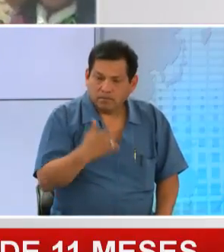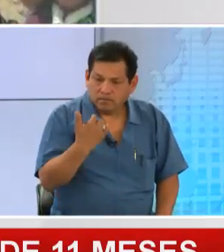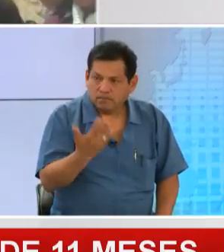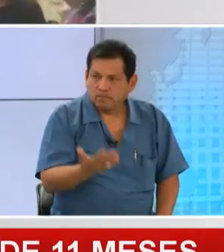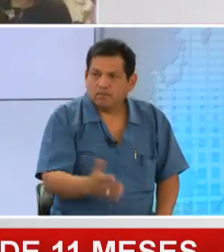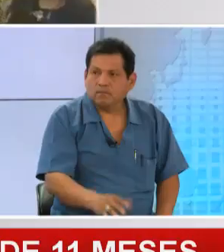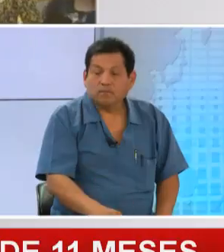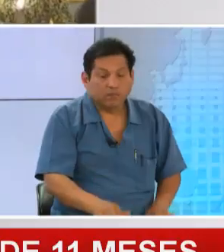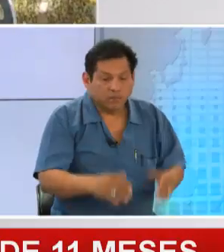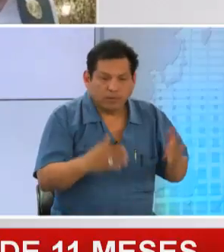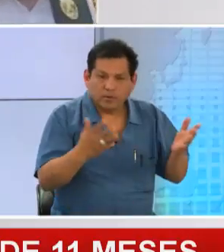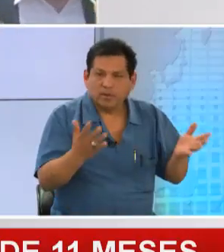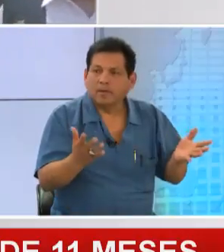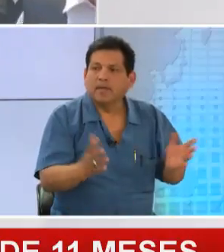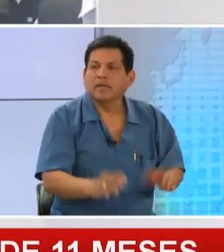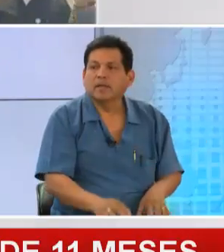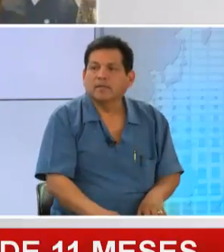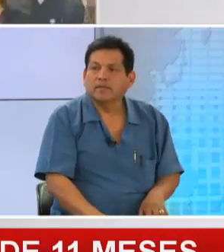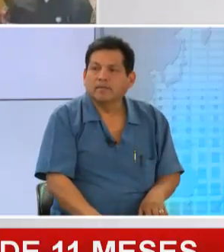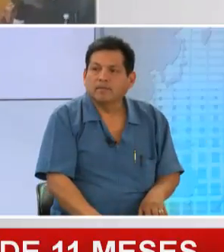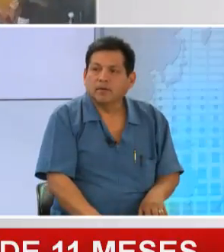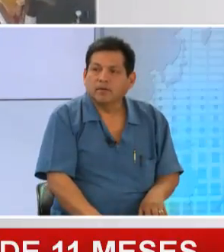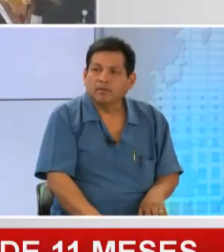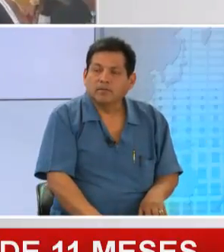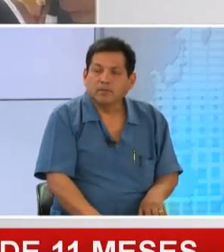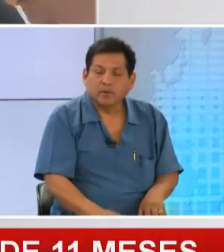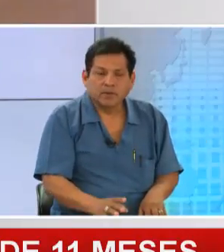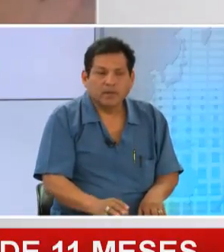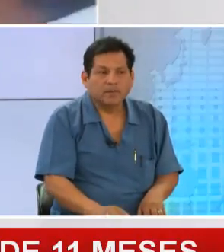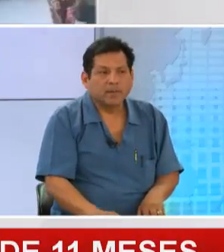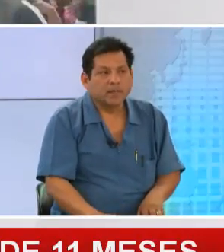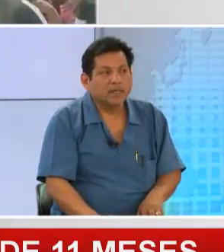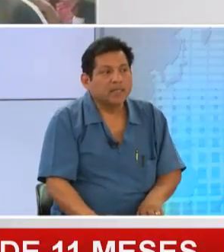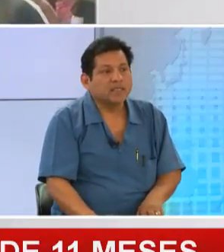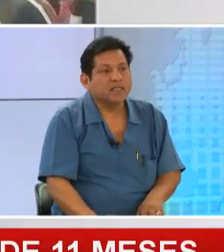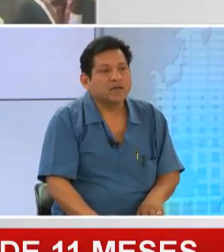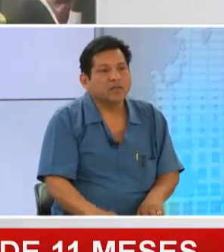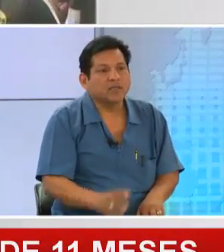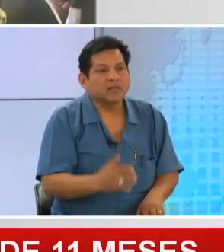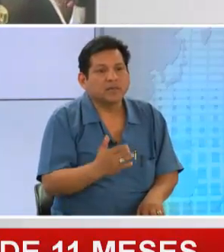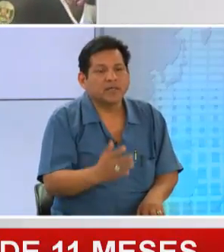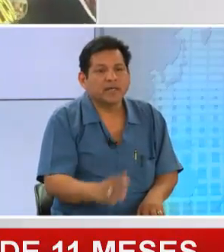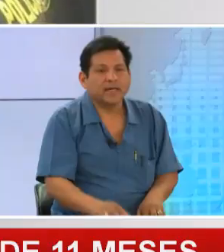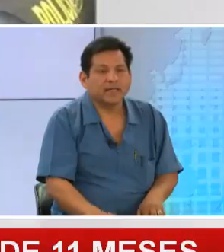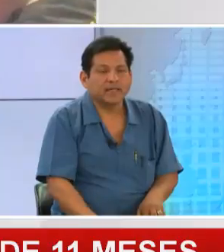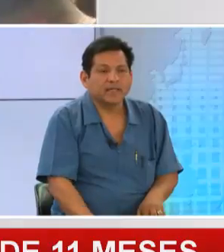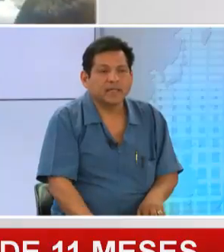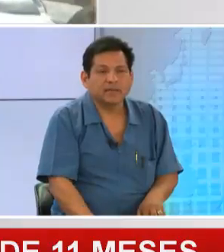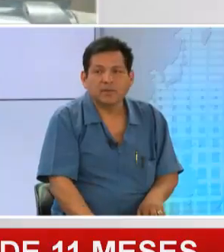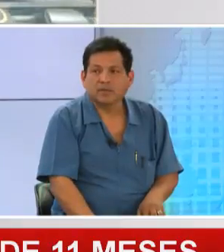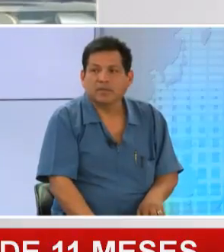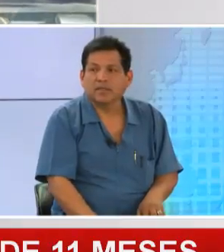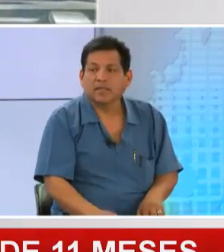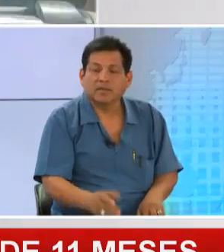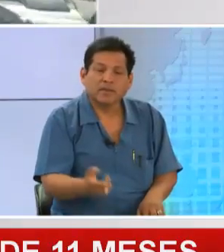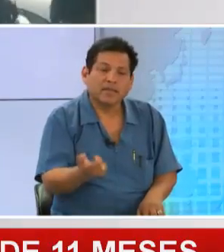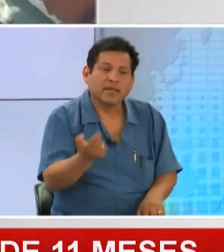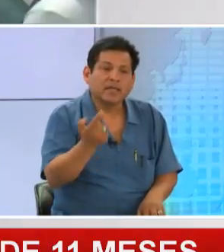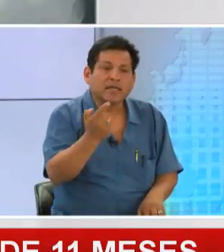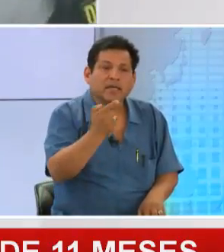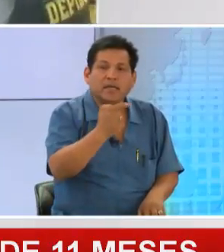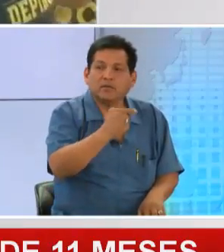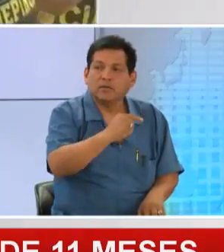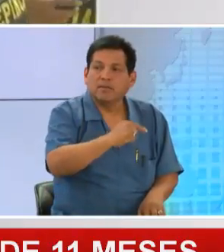y deciden eliminarlo? Posiblemente, ¿no? Posiblemente. ¿Quiénes desarrollan este tipo de características? Personas que de